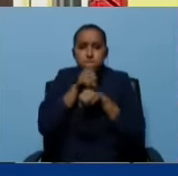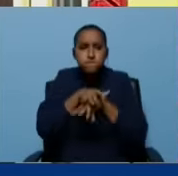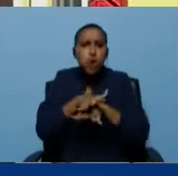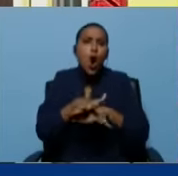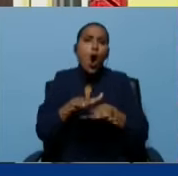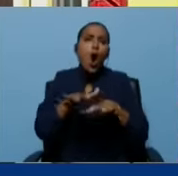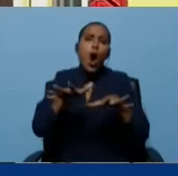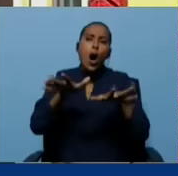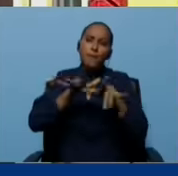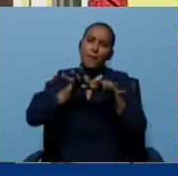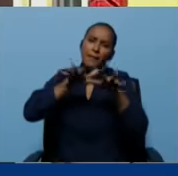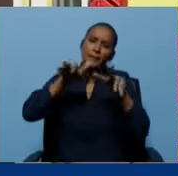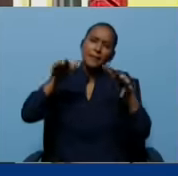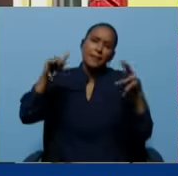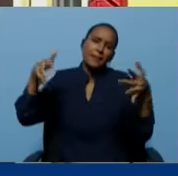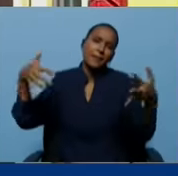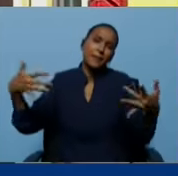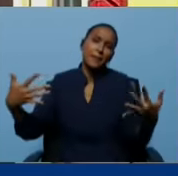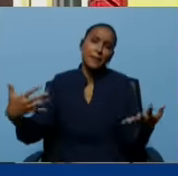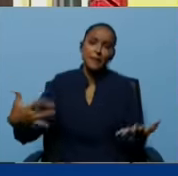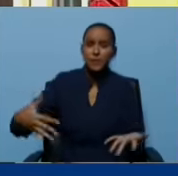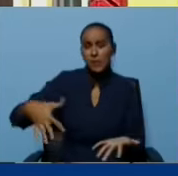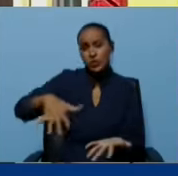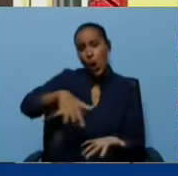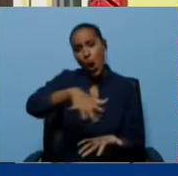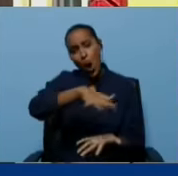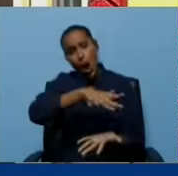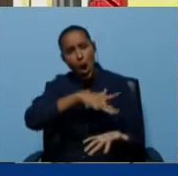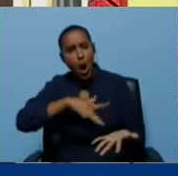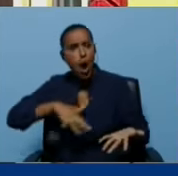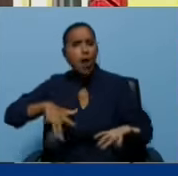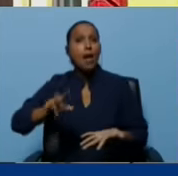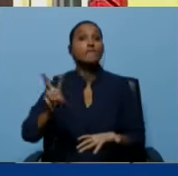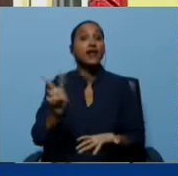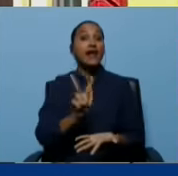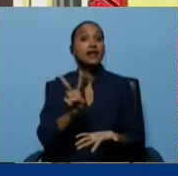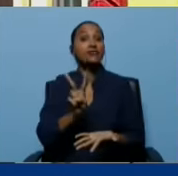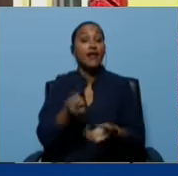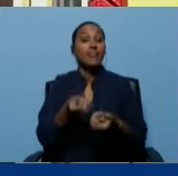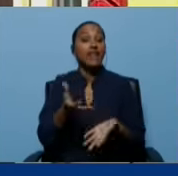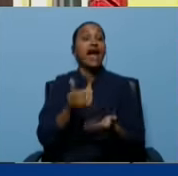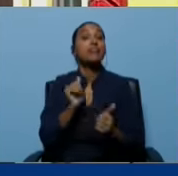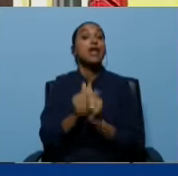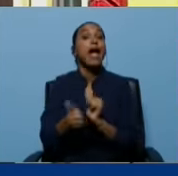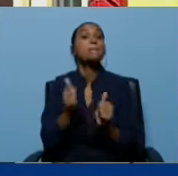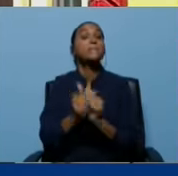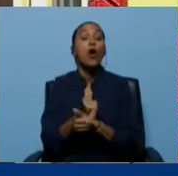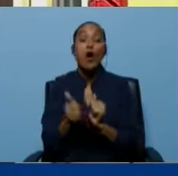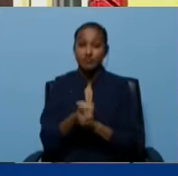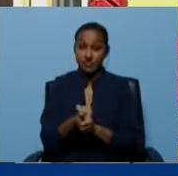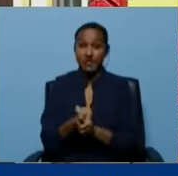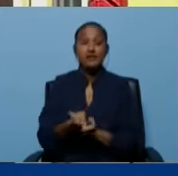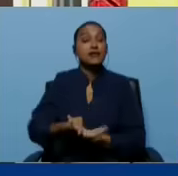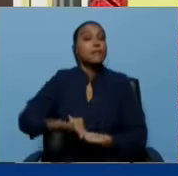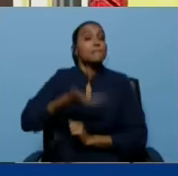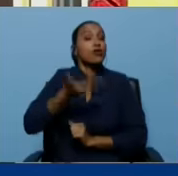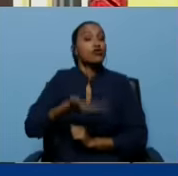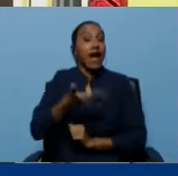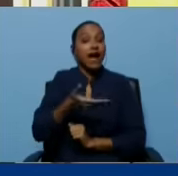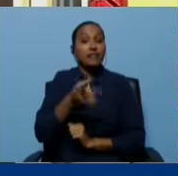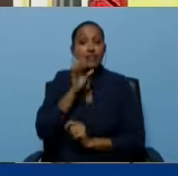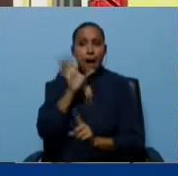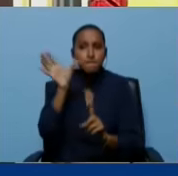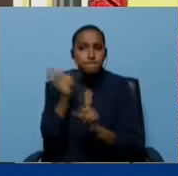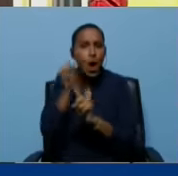deporte es lo más importante. La captación de los deportistas y